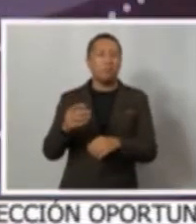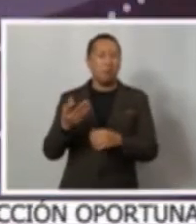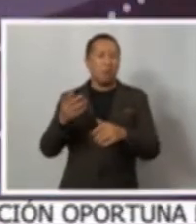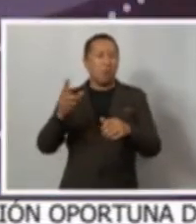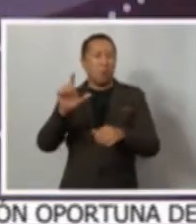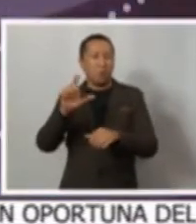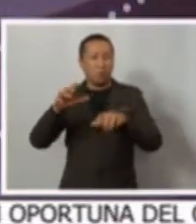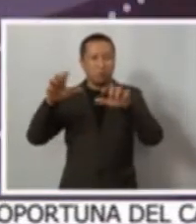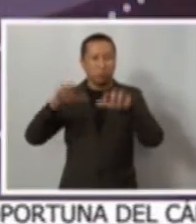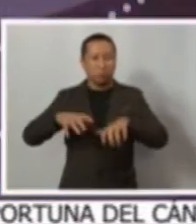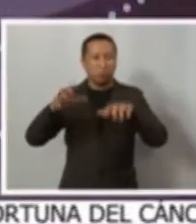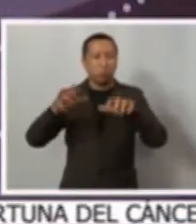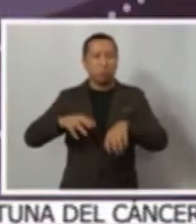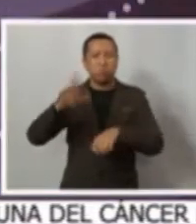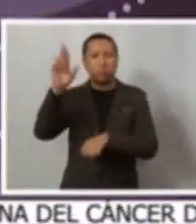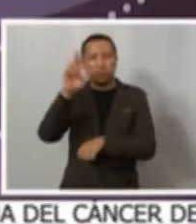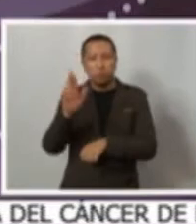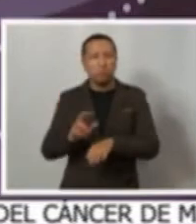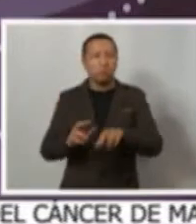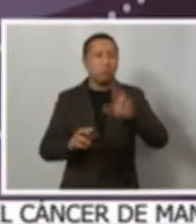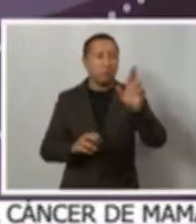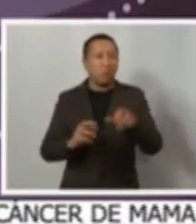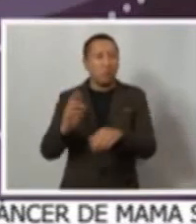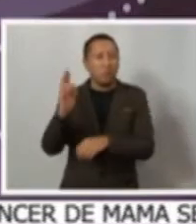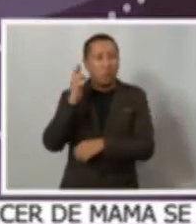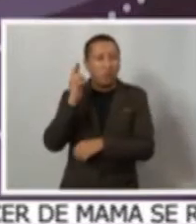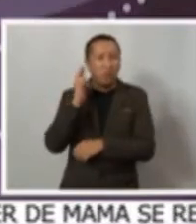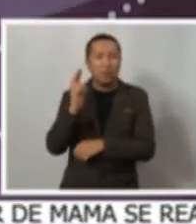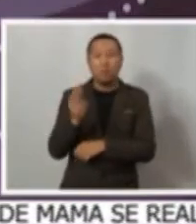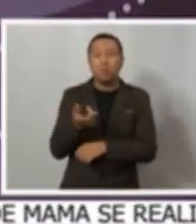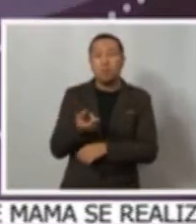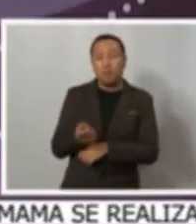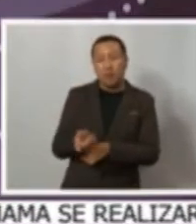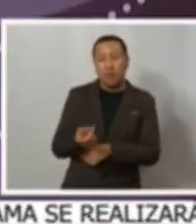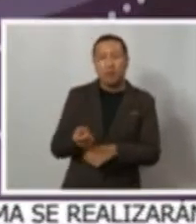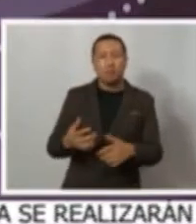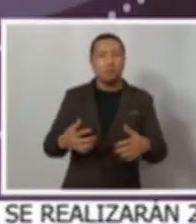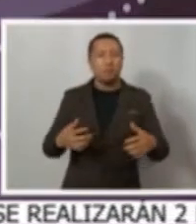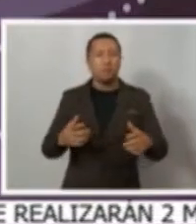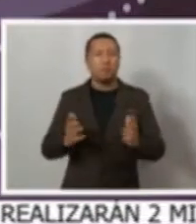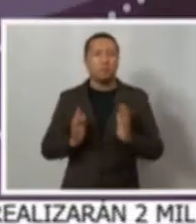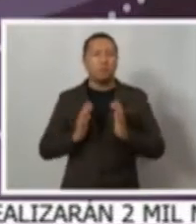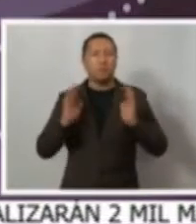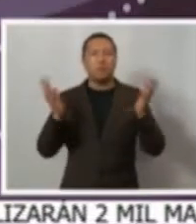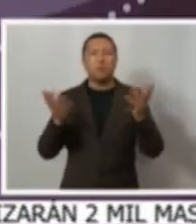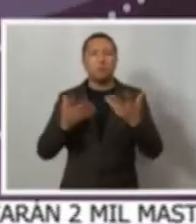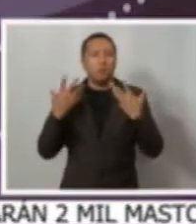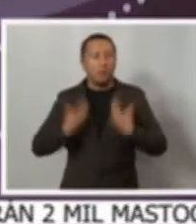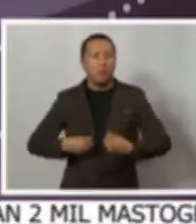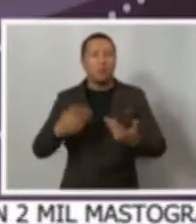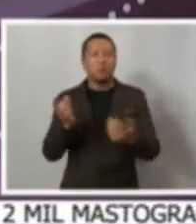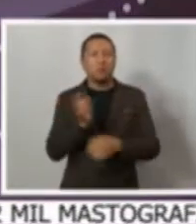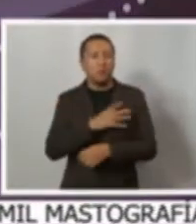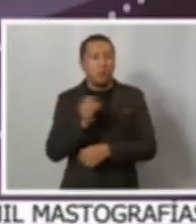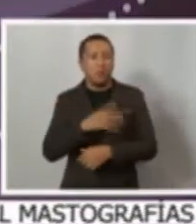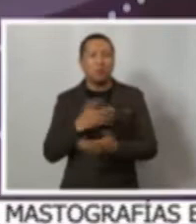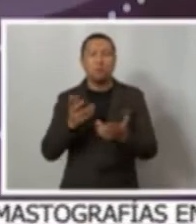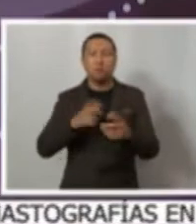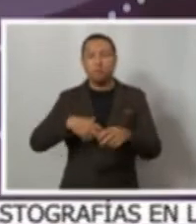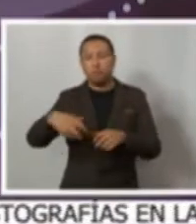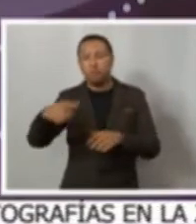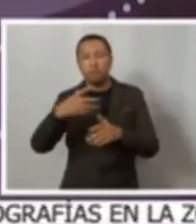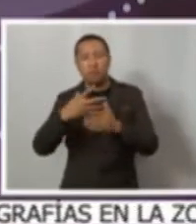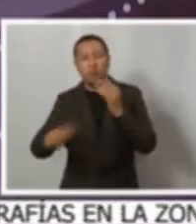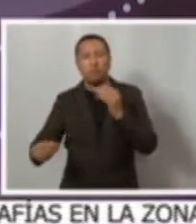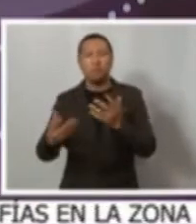generan muchísima ansiedad y eso provoca que salgan corriendo, que se lastimen, que se escapen incluso de